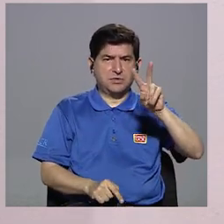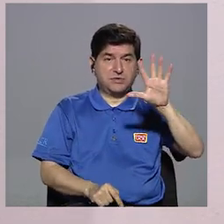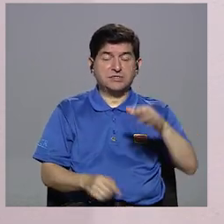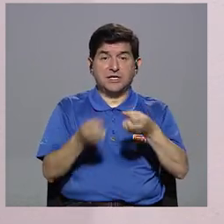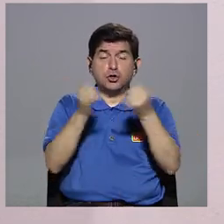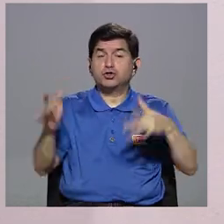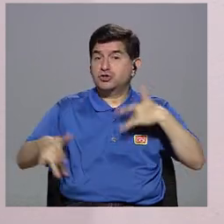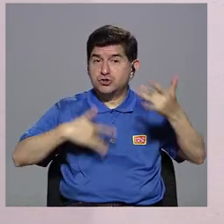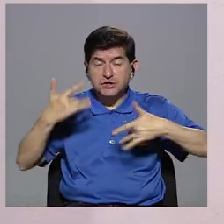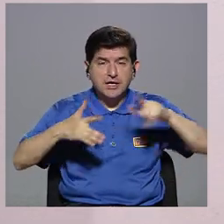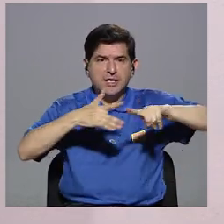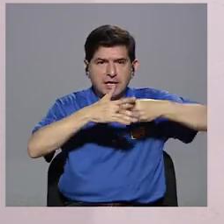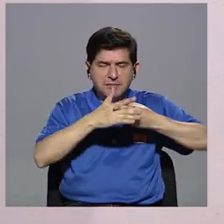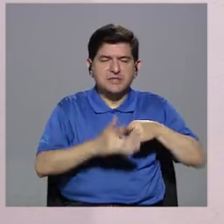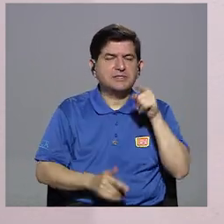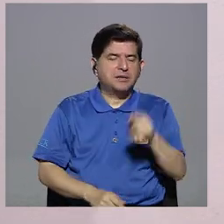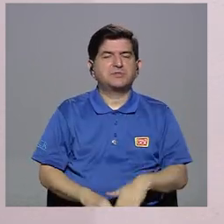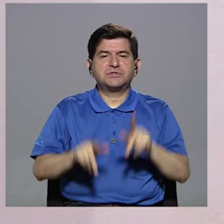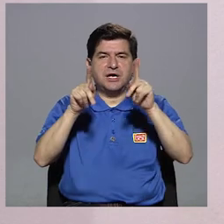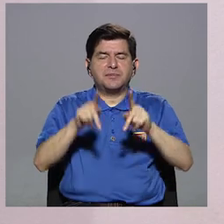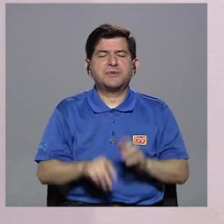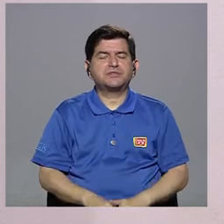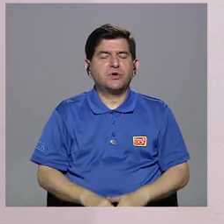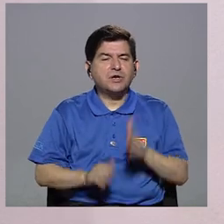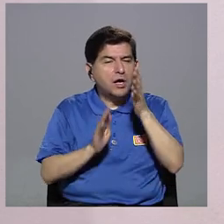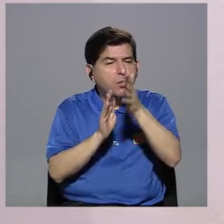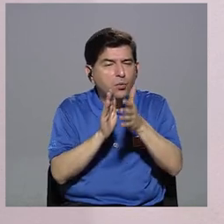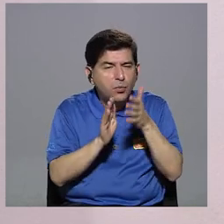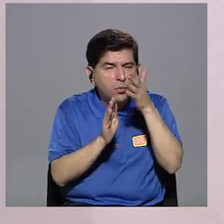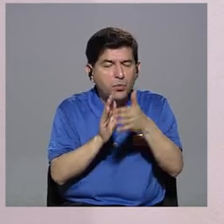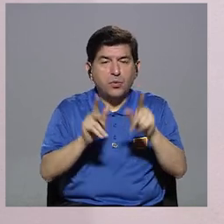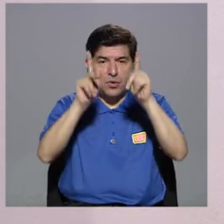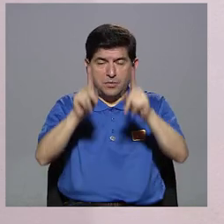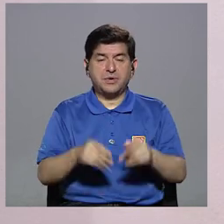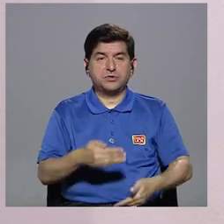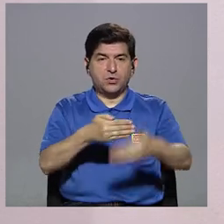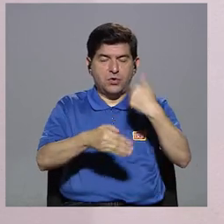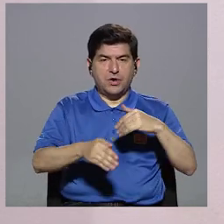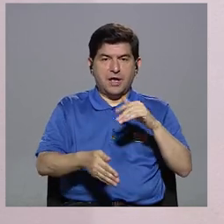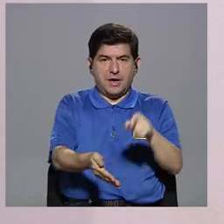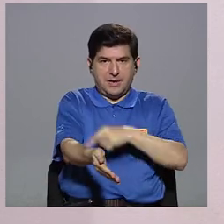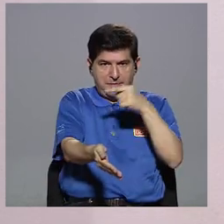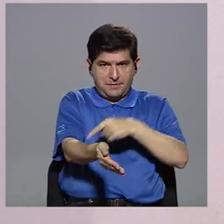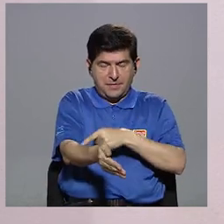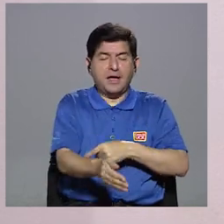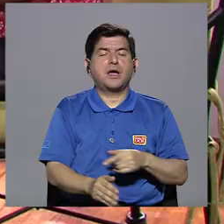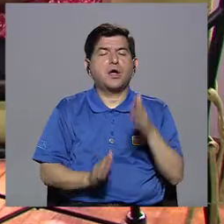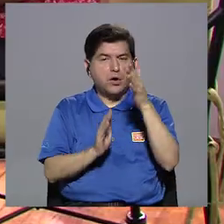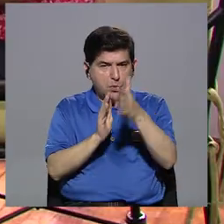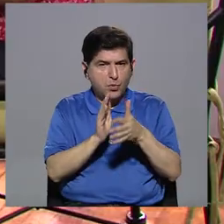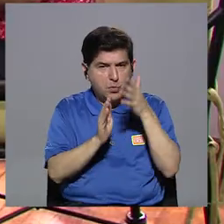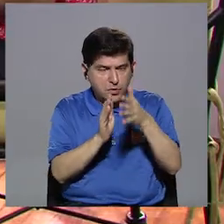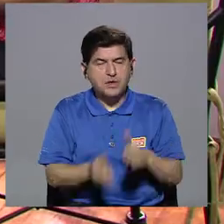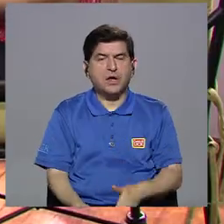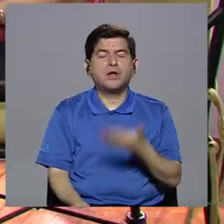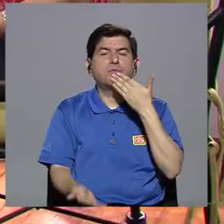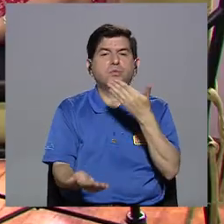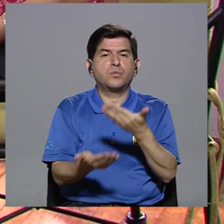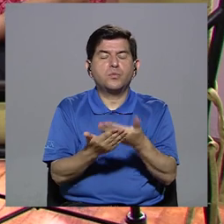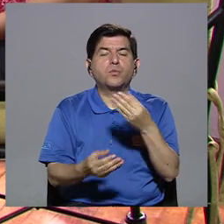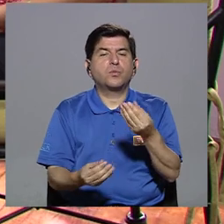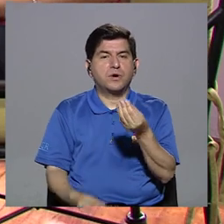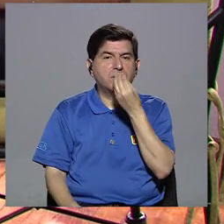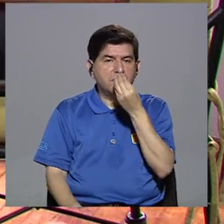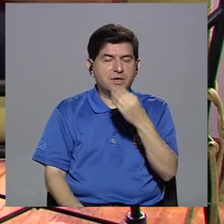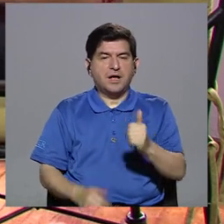están asintomáticos y comenzamos a cuidarlos entonces esos pacientes con prediabetes y se cuidan con con buena